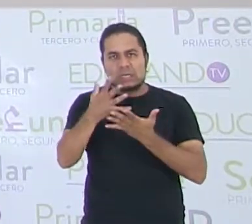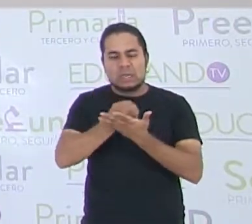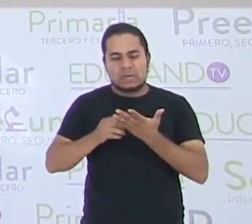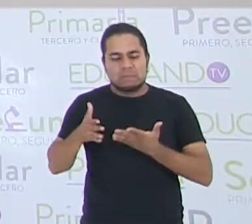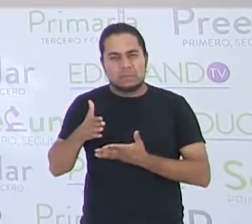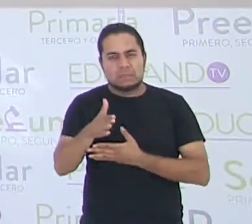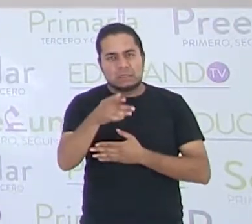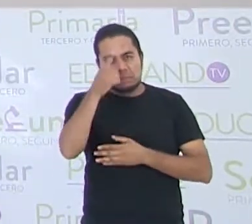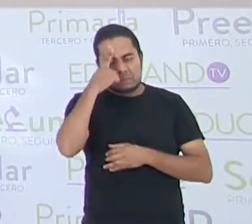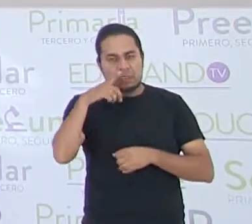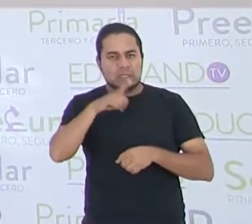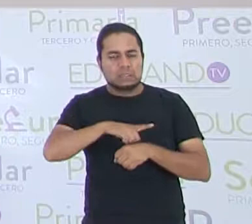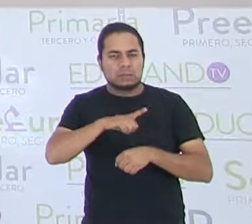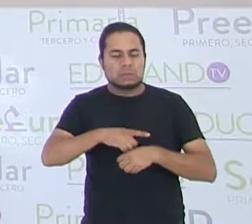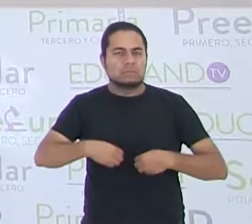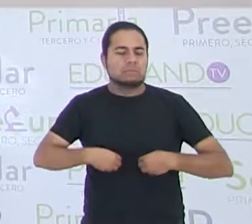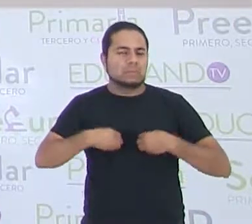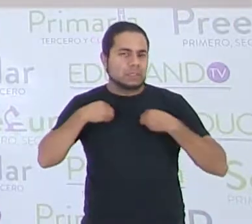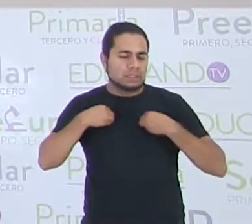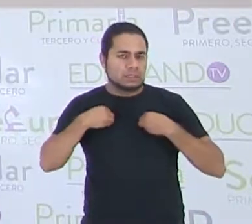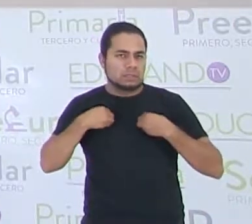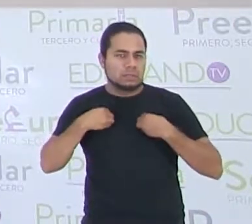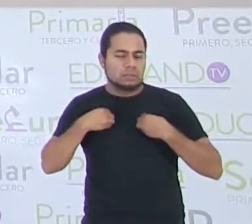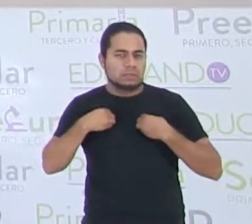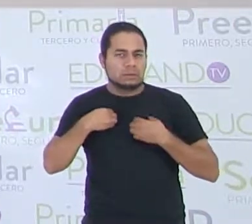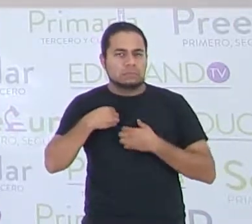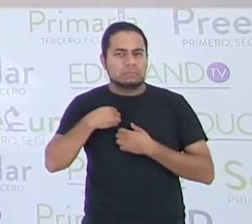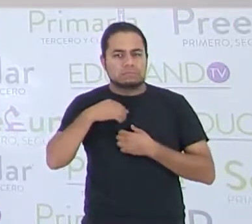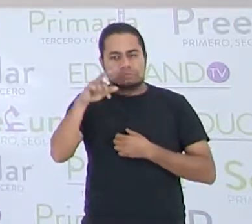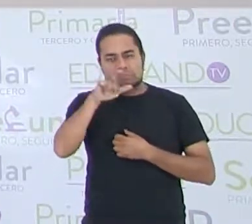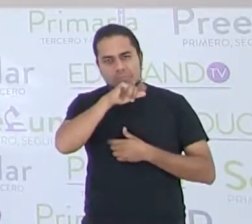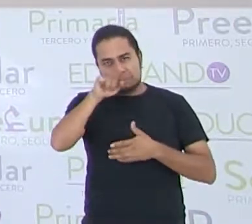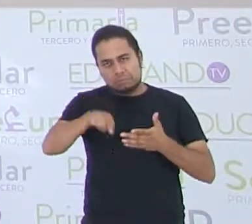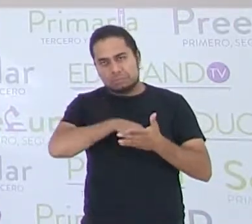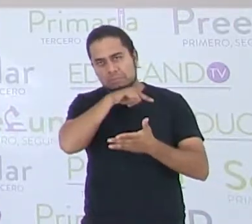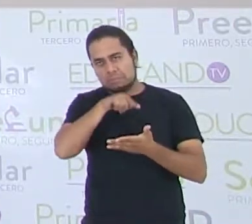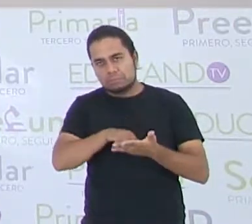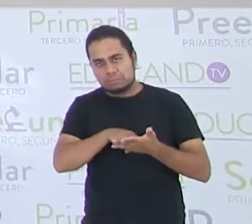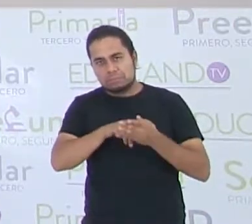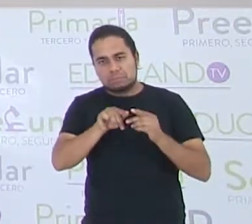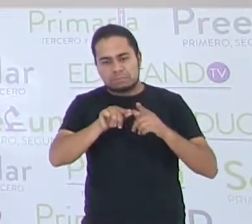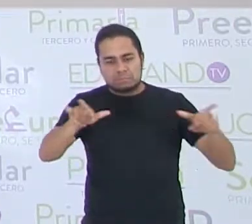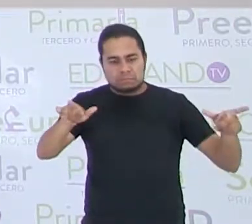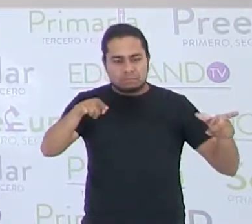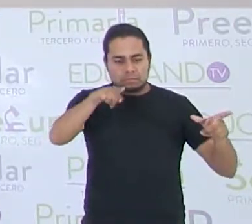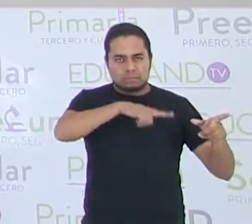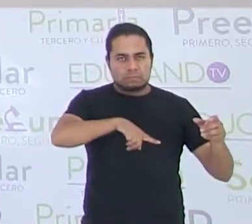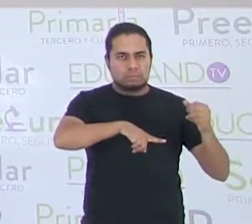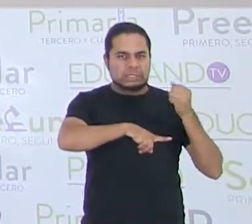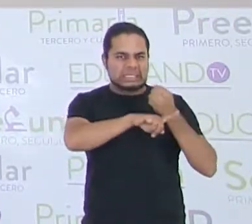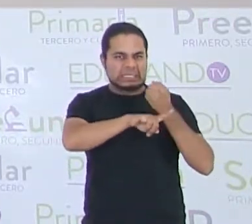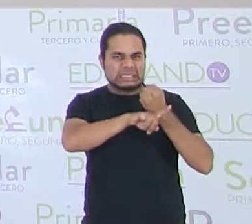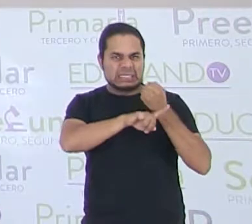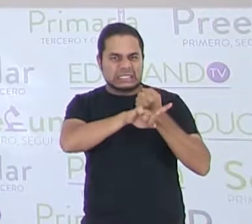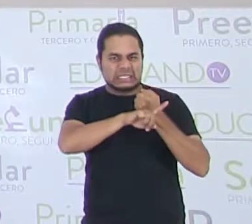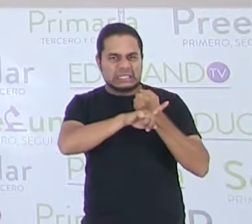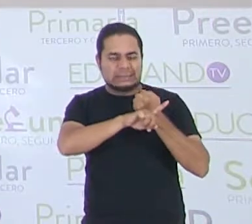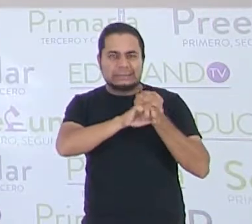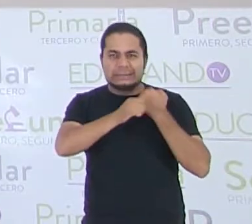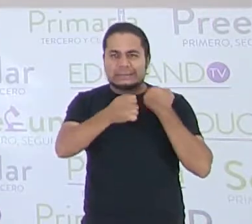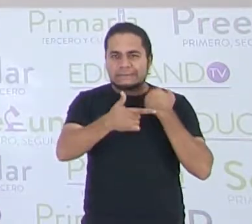pescadores en la vida diaria? Significa que cuando en un lugar, en un espacio hay problemas, hay